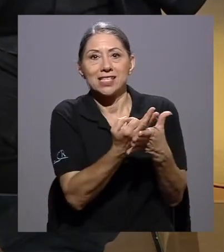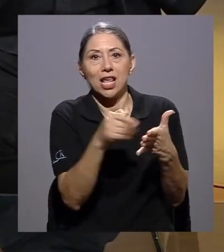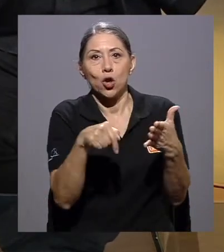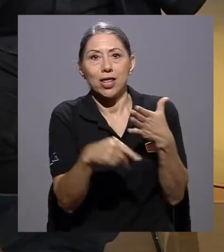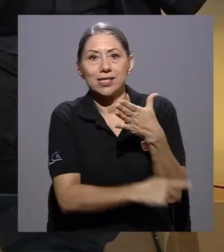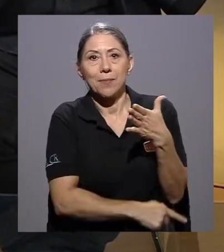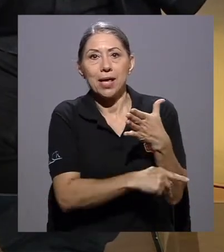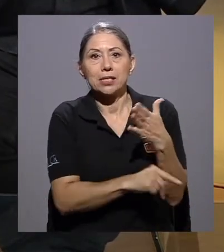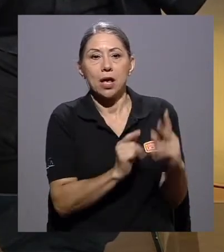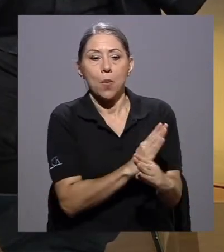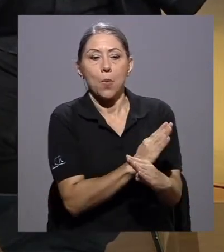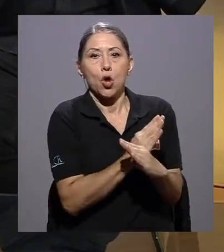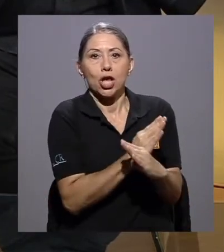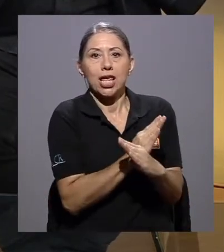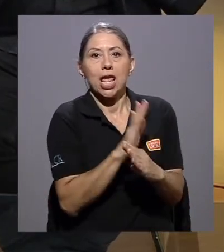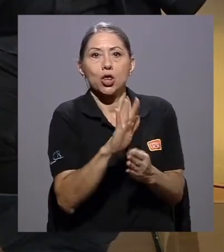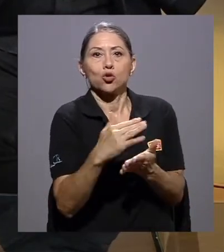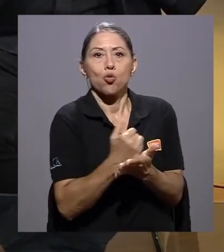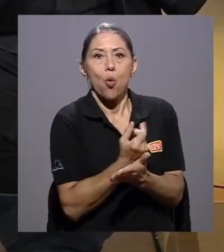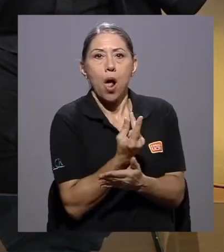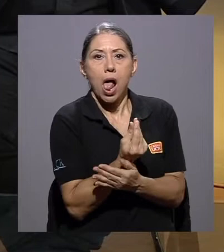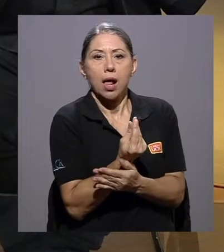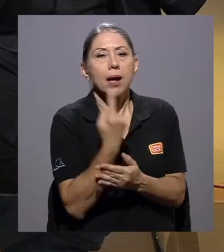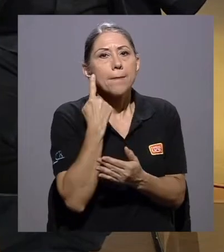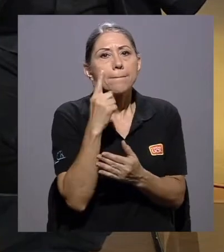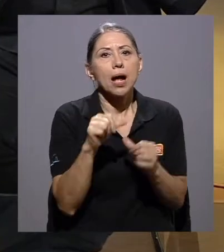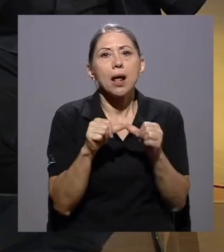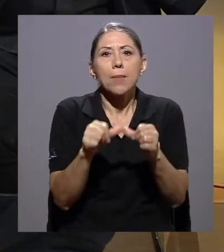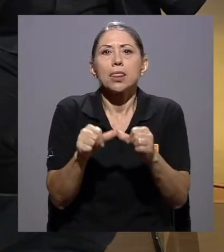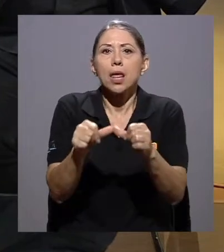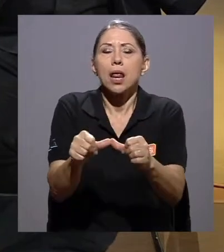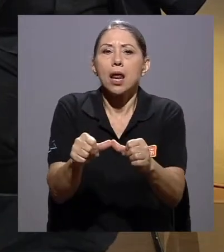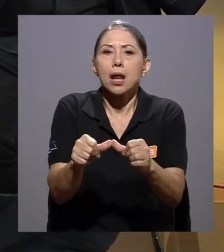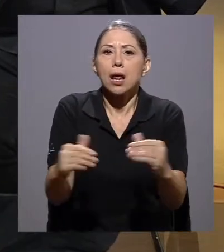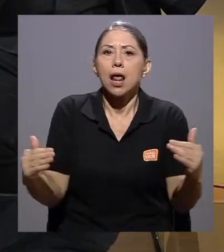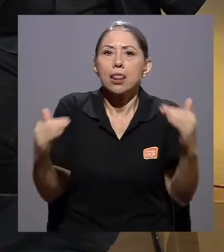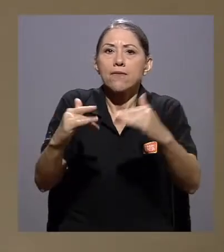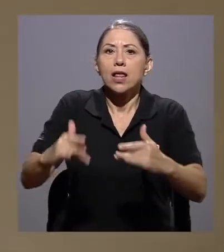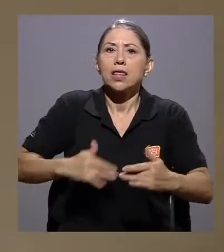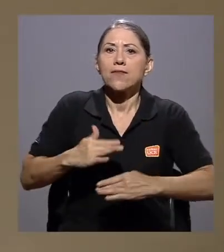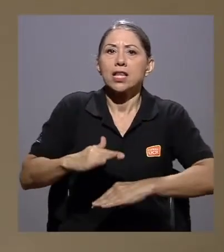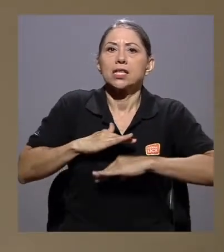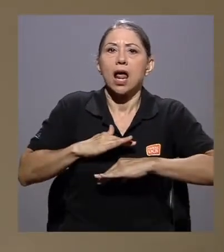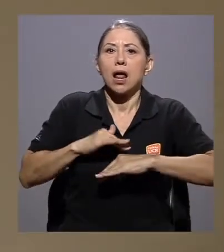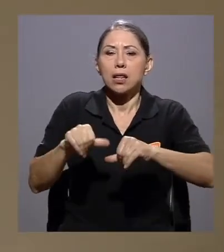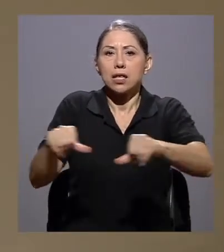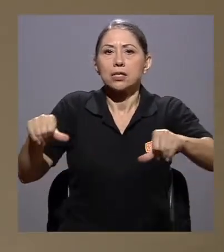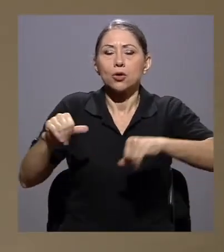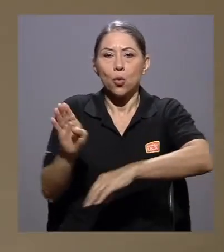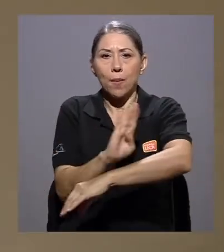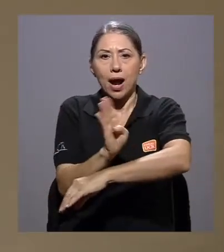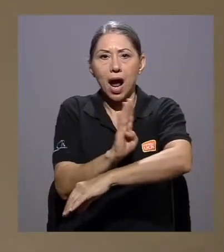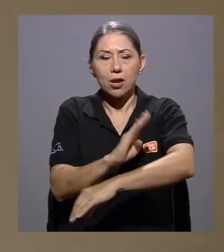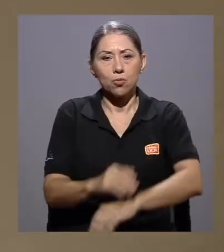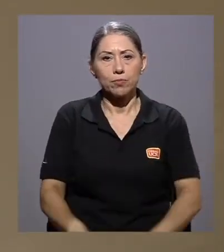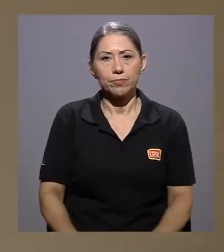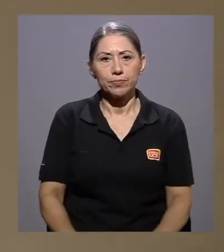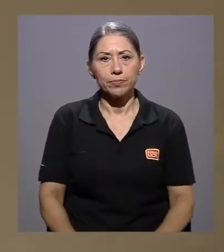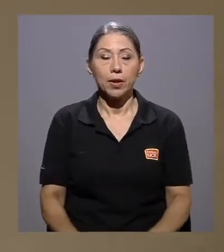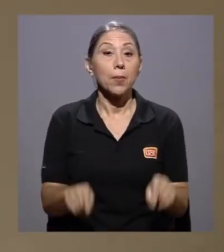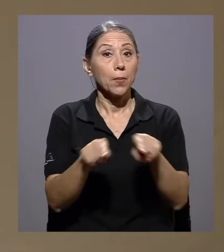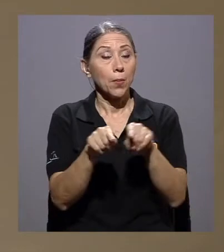tasa de utilidad para mantener el nivel de bienestar del sector bancario. Por otro lado,